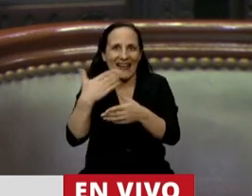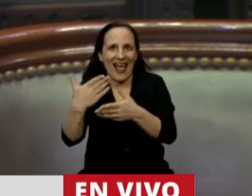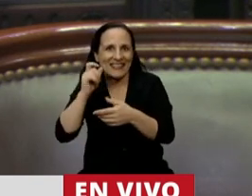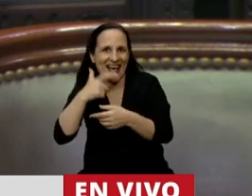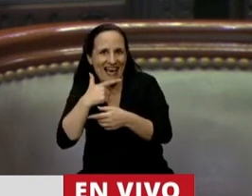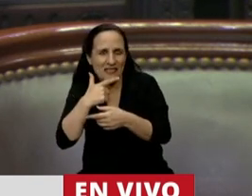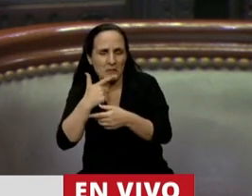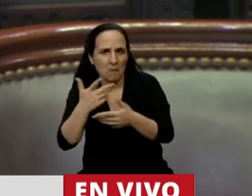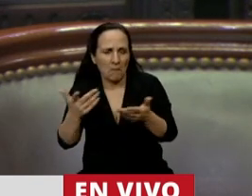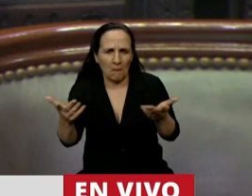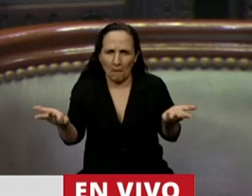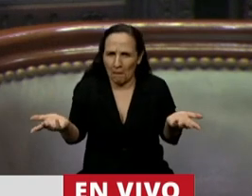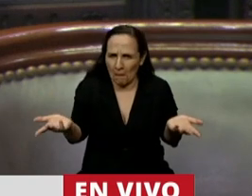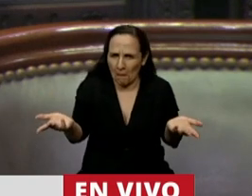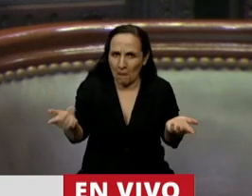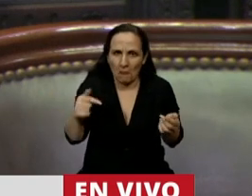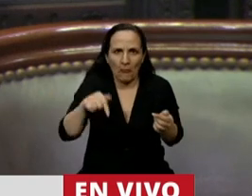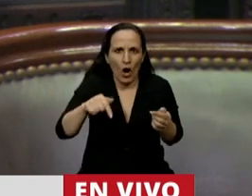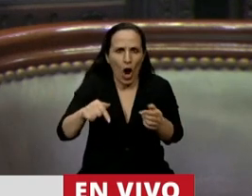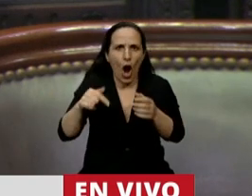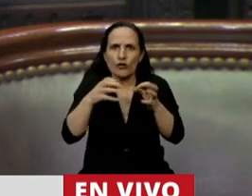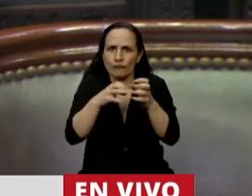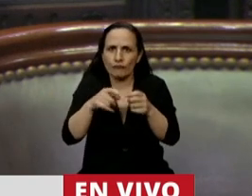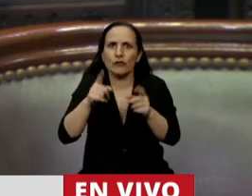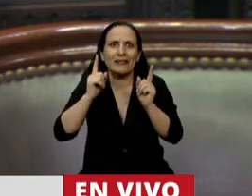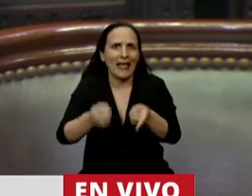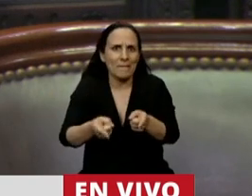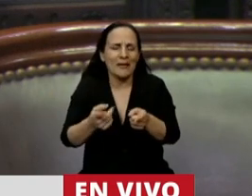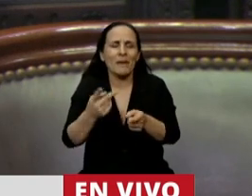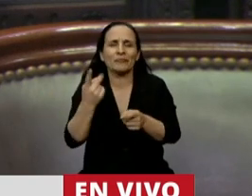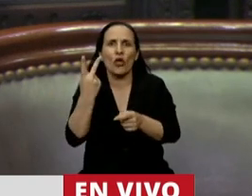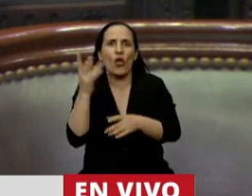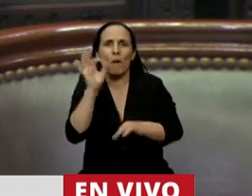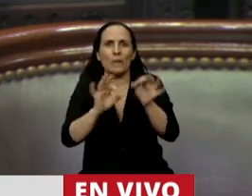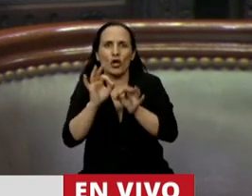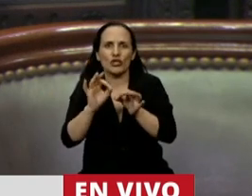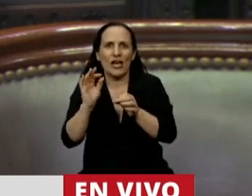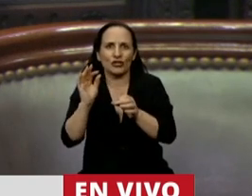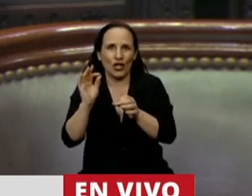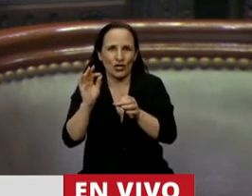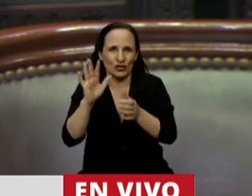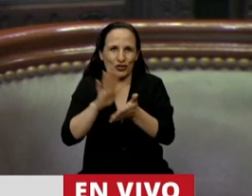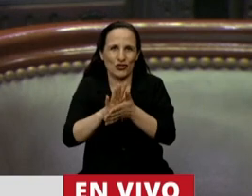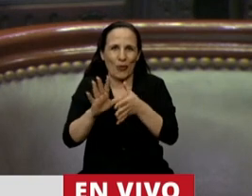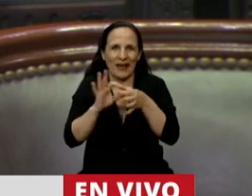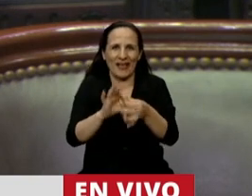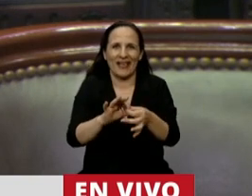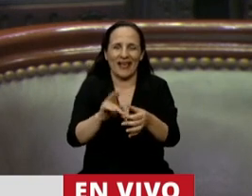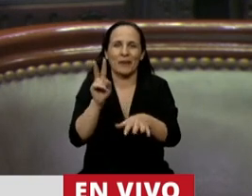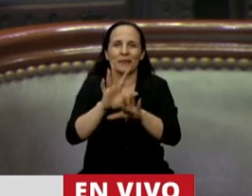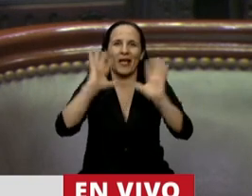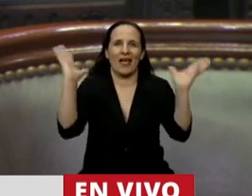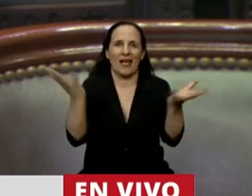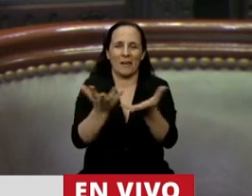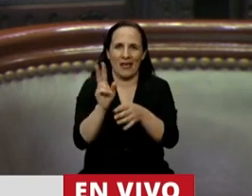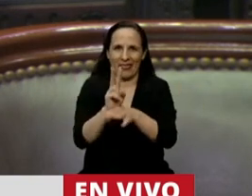Menos mal que hoy en esta sesión también vamos a tratar dos proyectos más que están vinculados al cuidado del medio